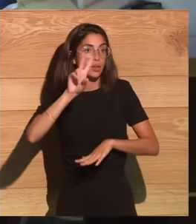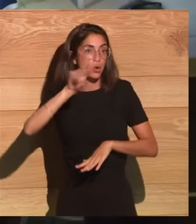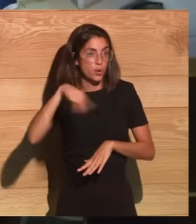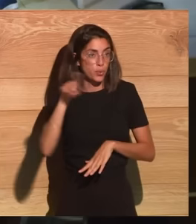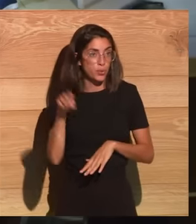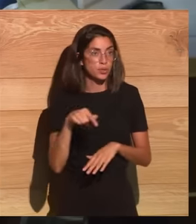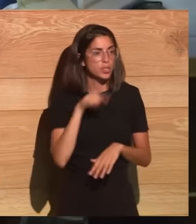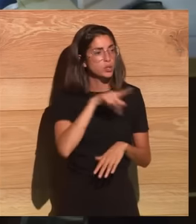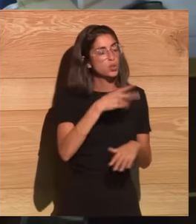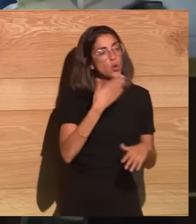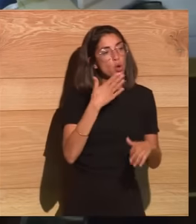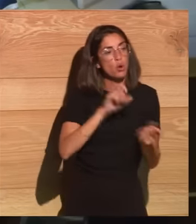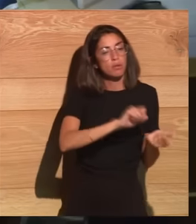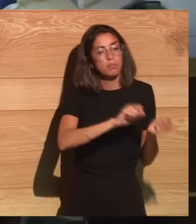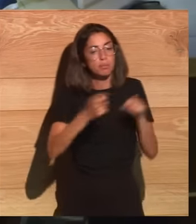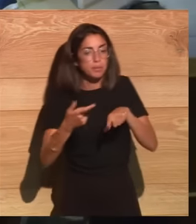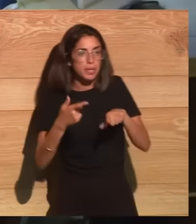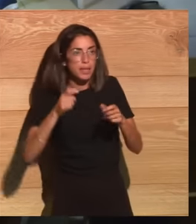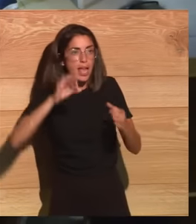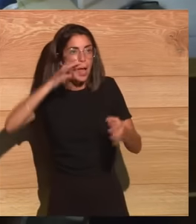sería?